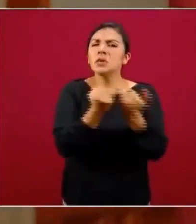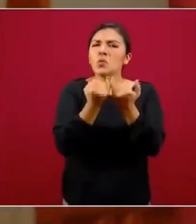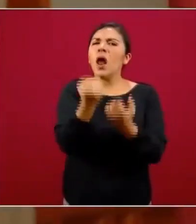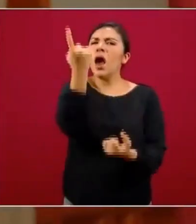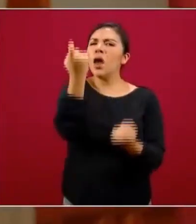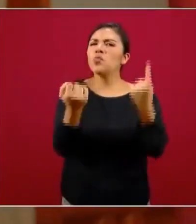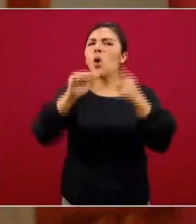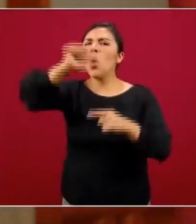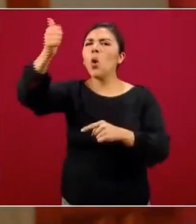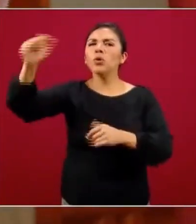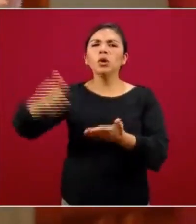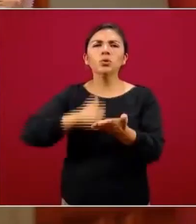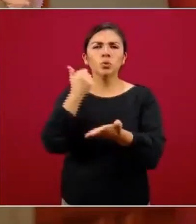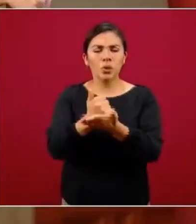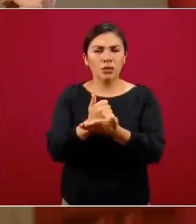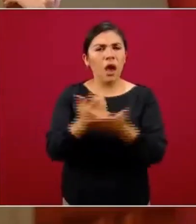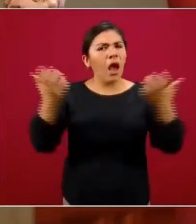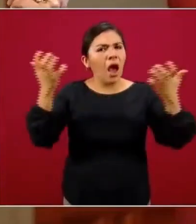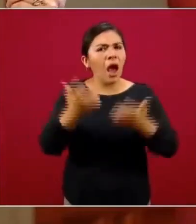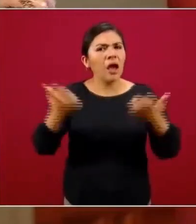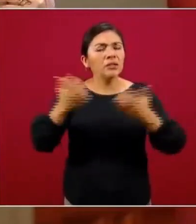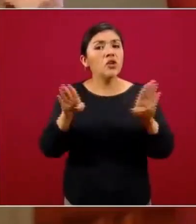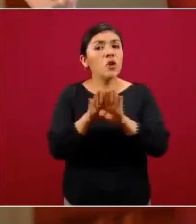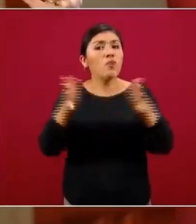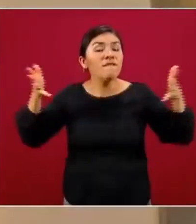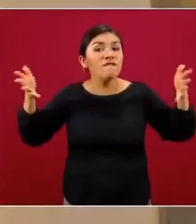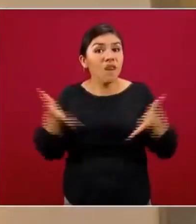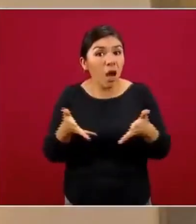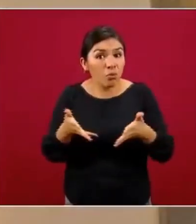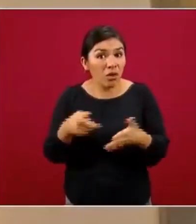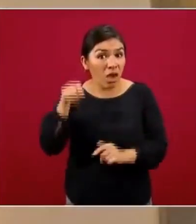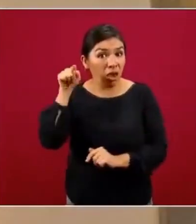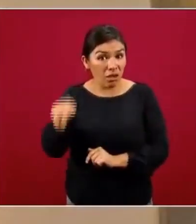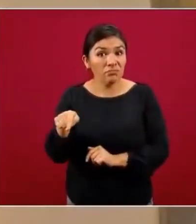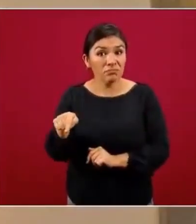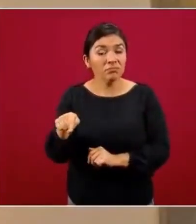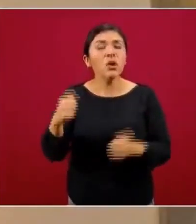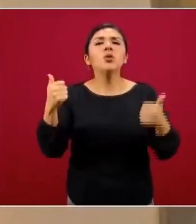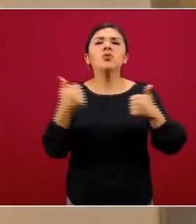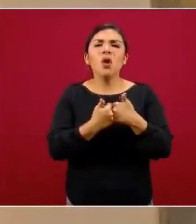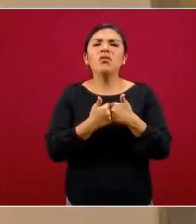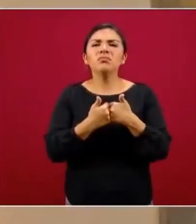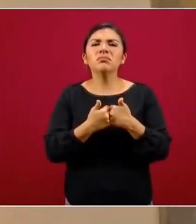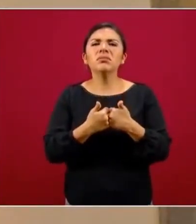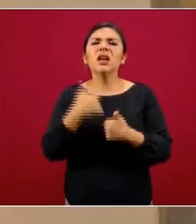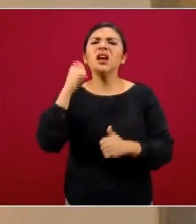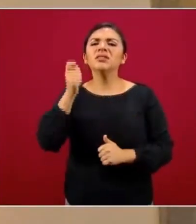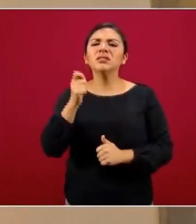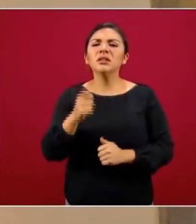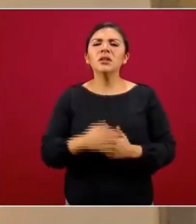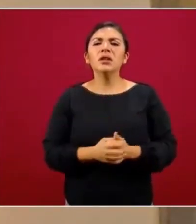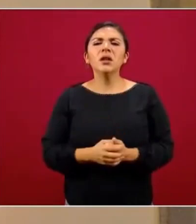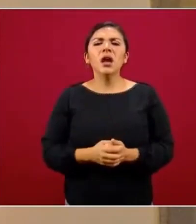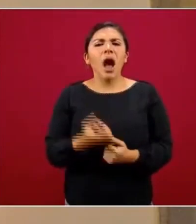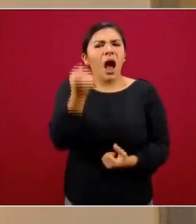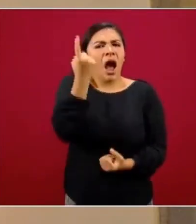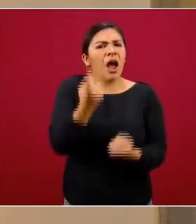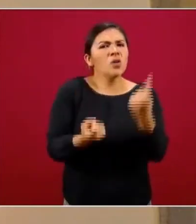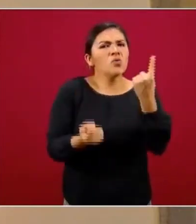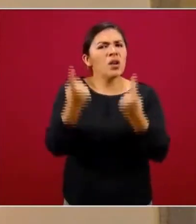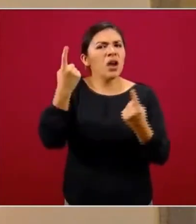zonas urbanas. Se está realizando un fraude y ese es un fraude a través de el llamado de